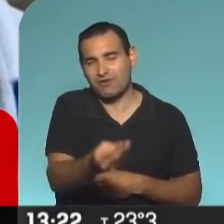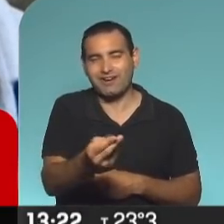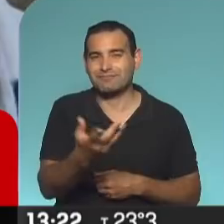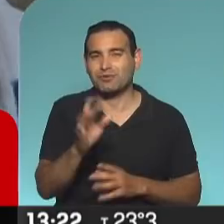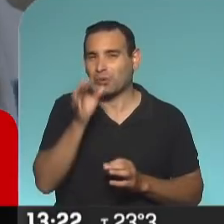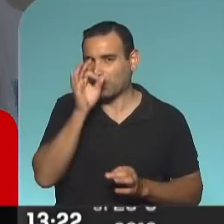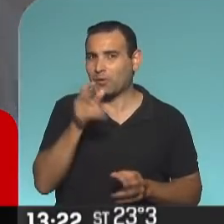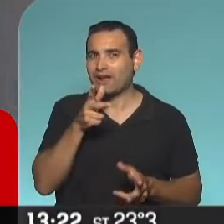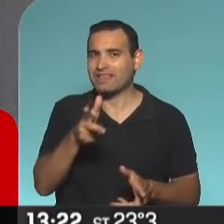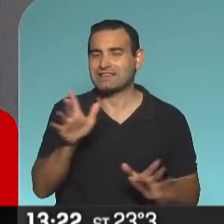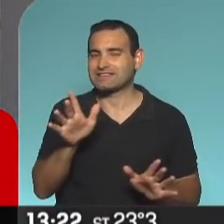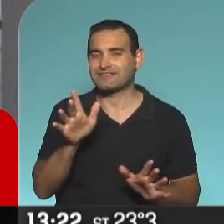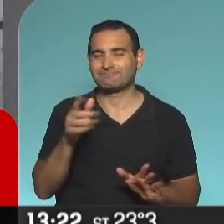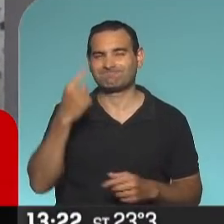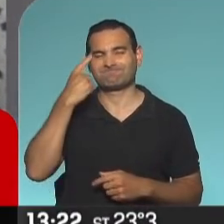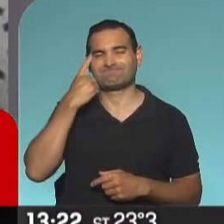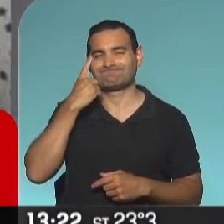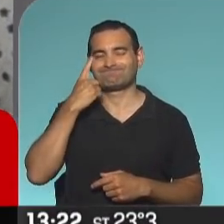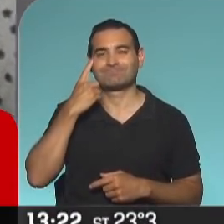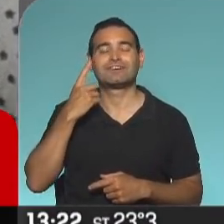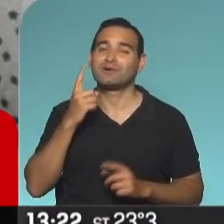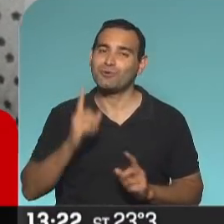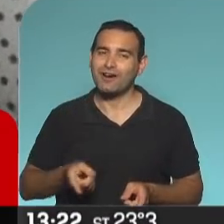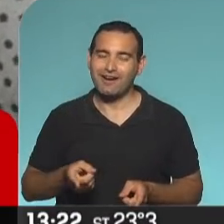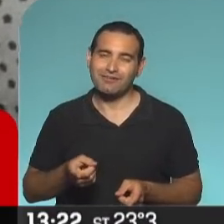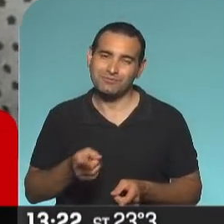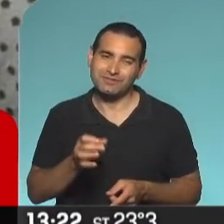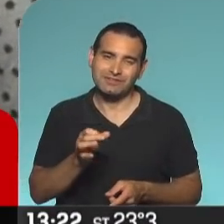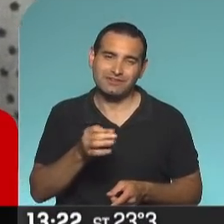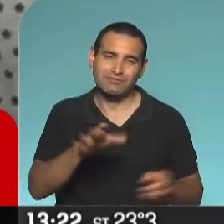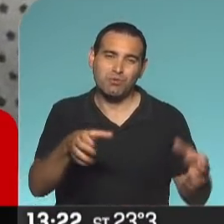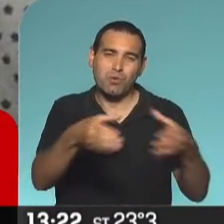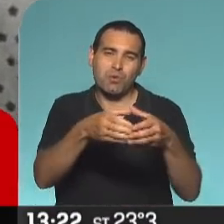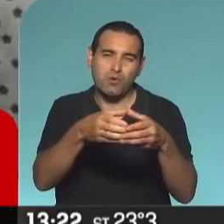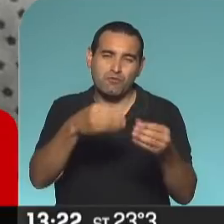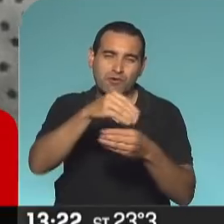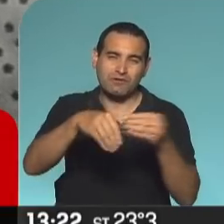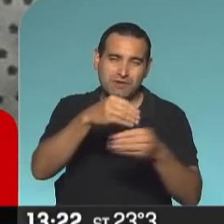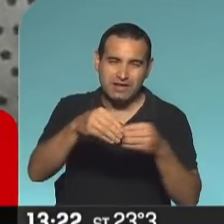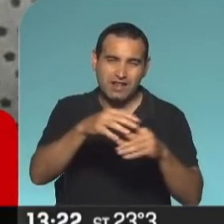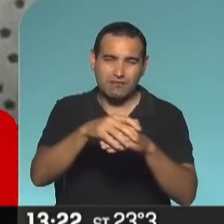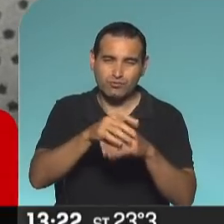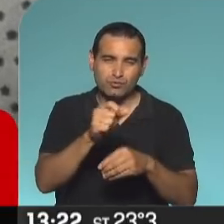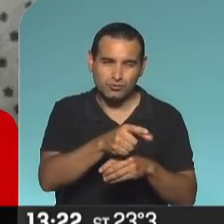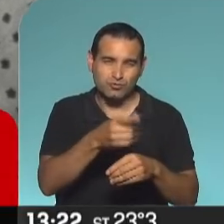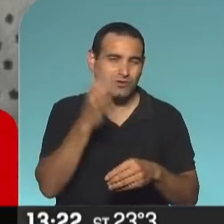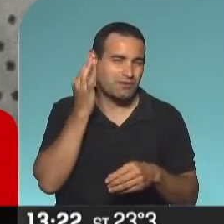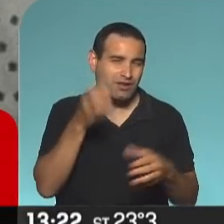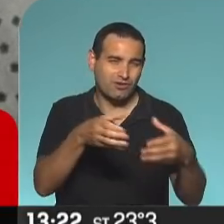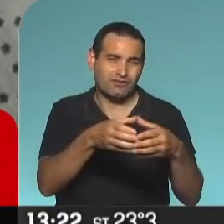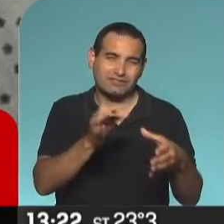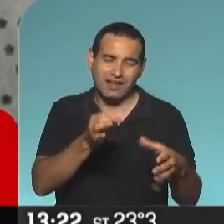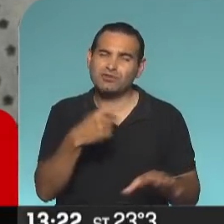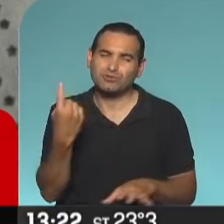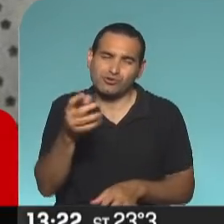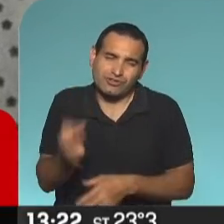quisimos ver, pero estaba dentro de la intimidad te diría, de casi todos los